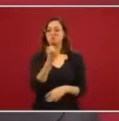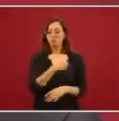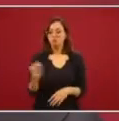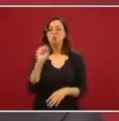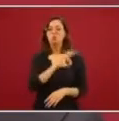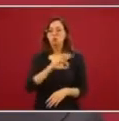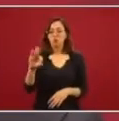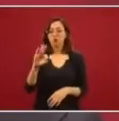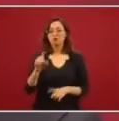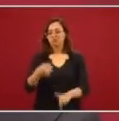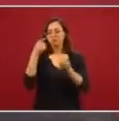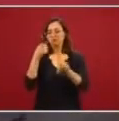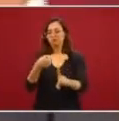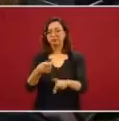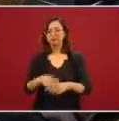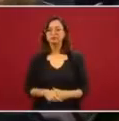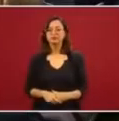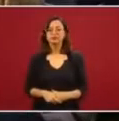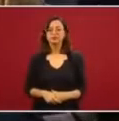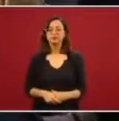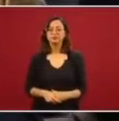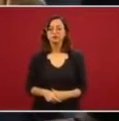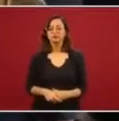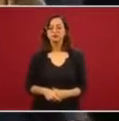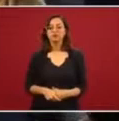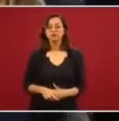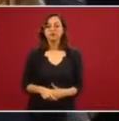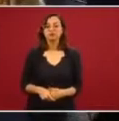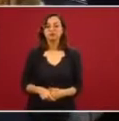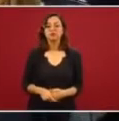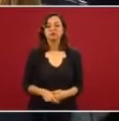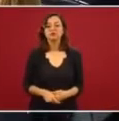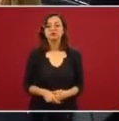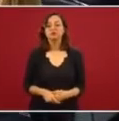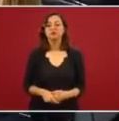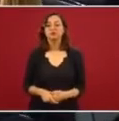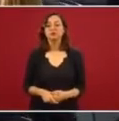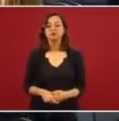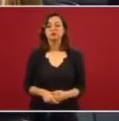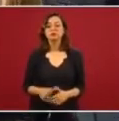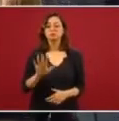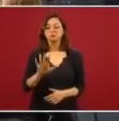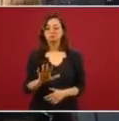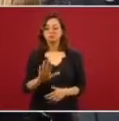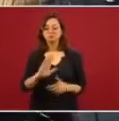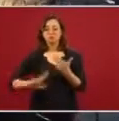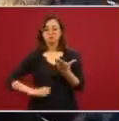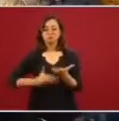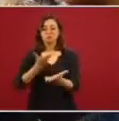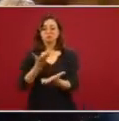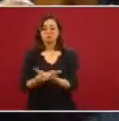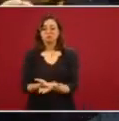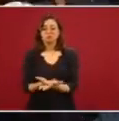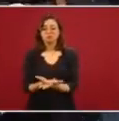y está orientado a la misión miren si les parece la propuesta es